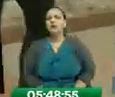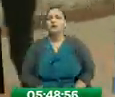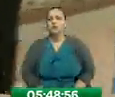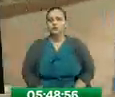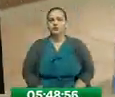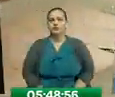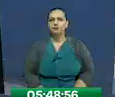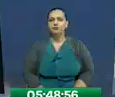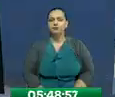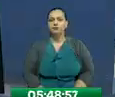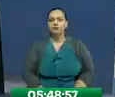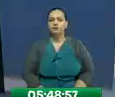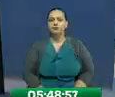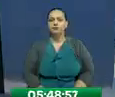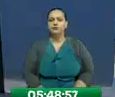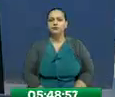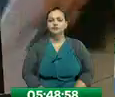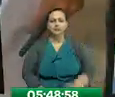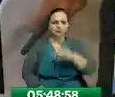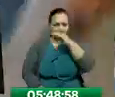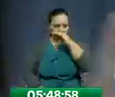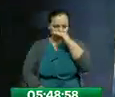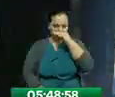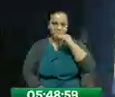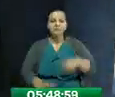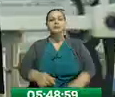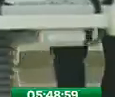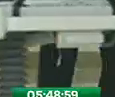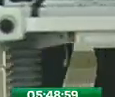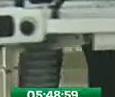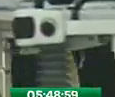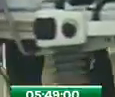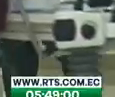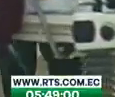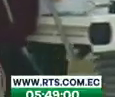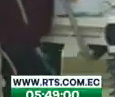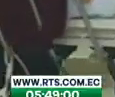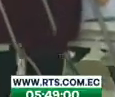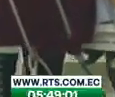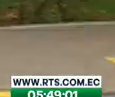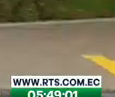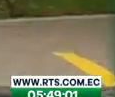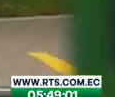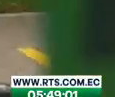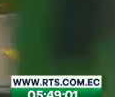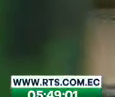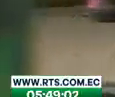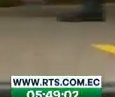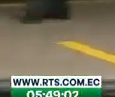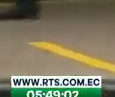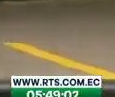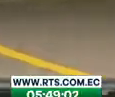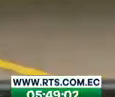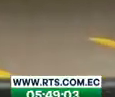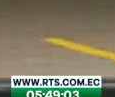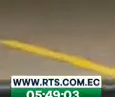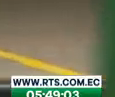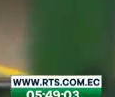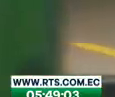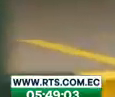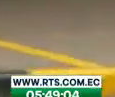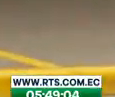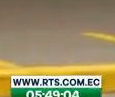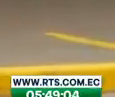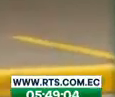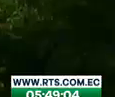La transparencia en el sistema de salud pública sigue en terapia intensiva y la Fuerza de Tarea Multidisciplinaria ha vuelto